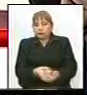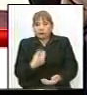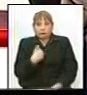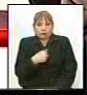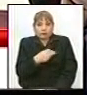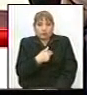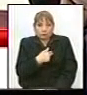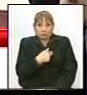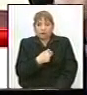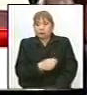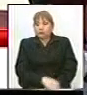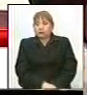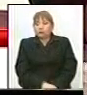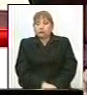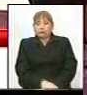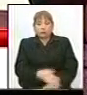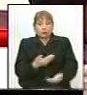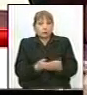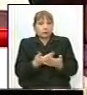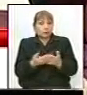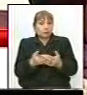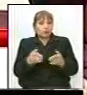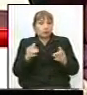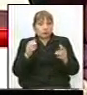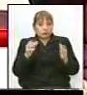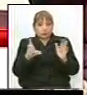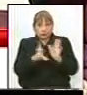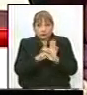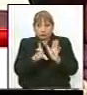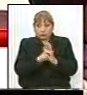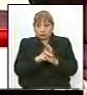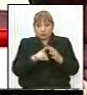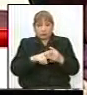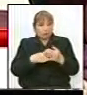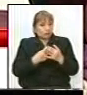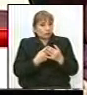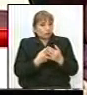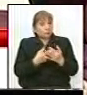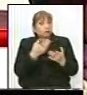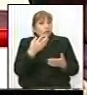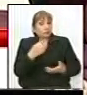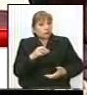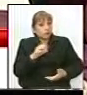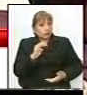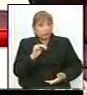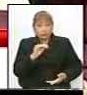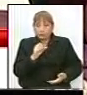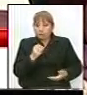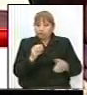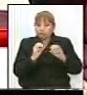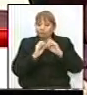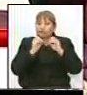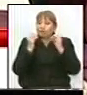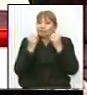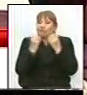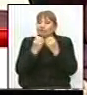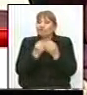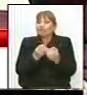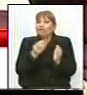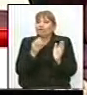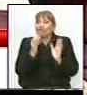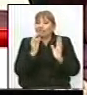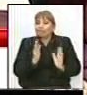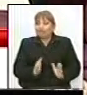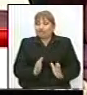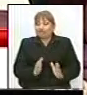nosotros, de acuerdo a ley, primero partimos de la premisa, hay son órganos constitucionales